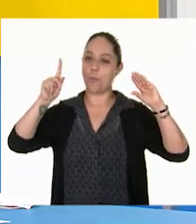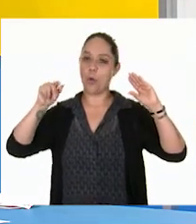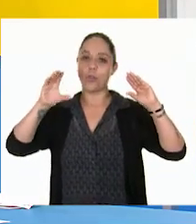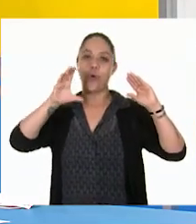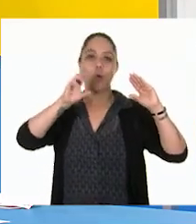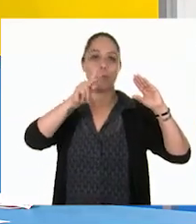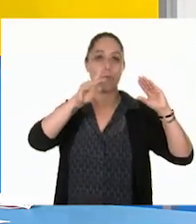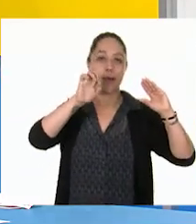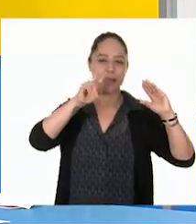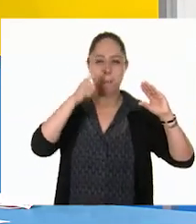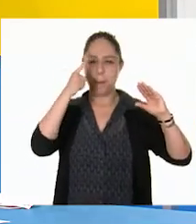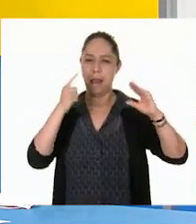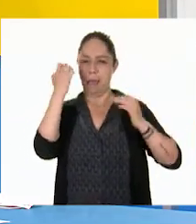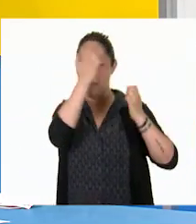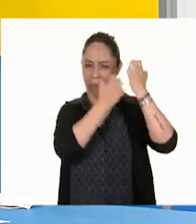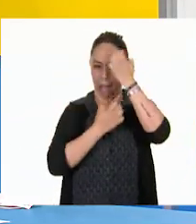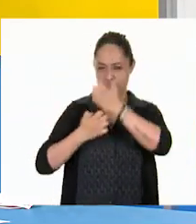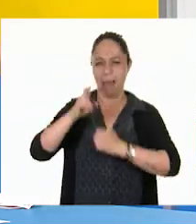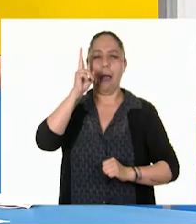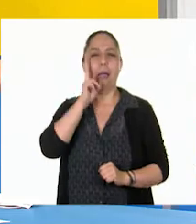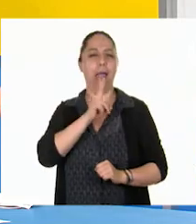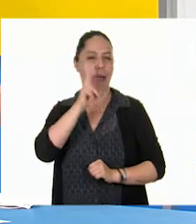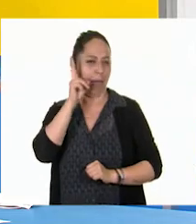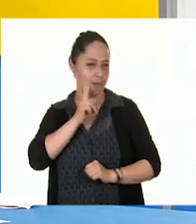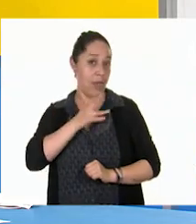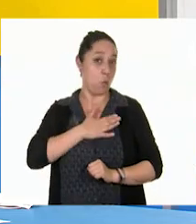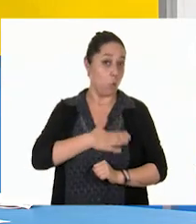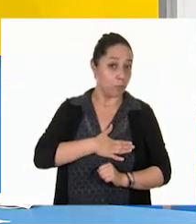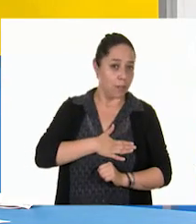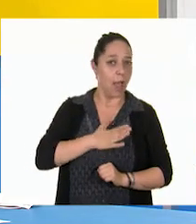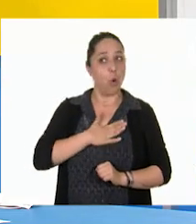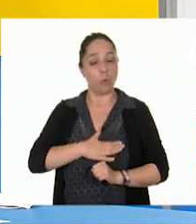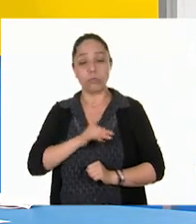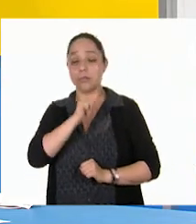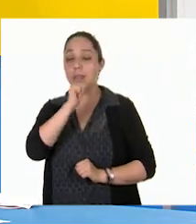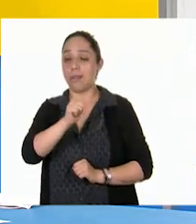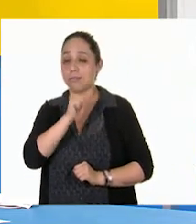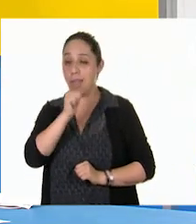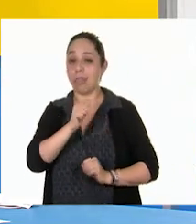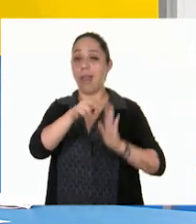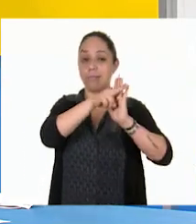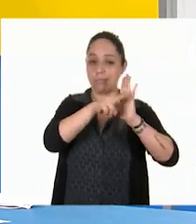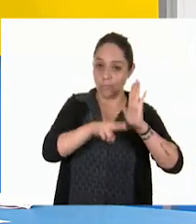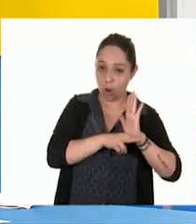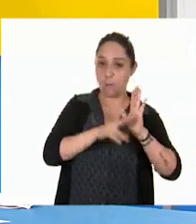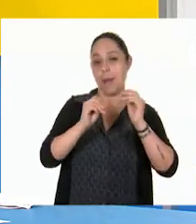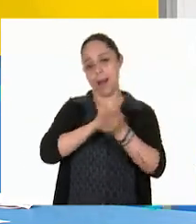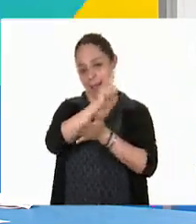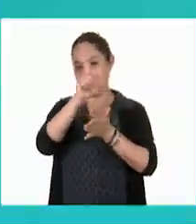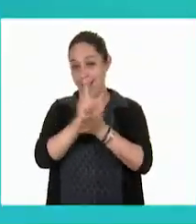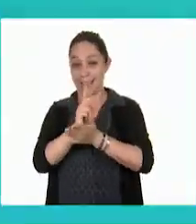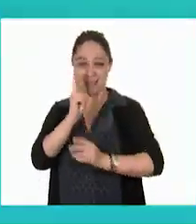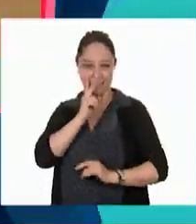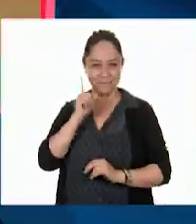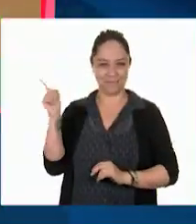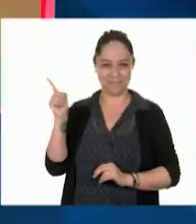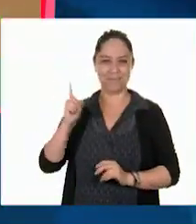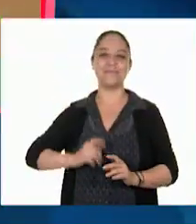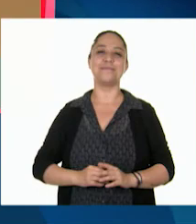analizar pues esto de la aplicación justa e injusta de las normas y leyes. Muy bien. Vamos con la cápsula.